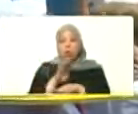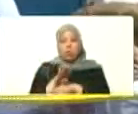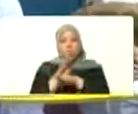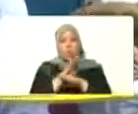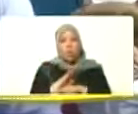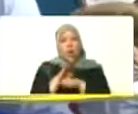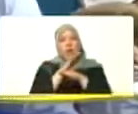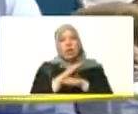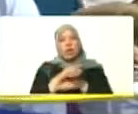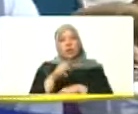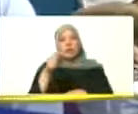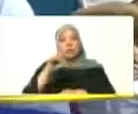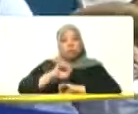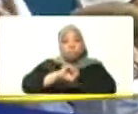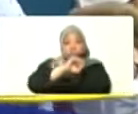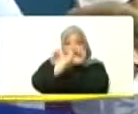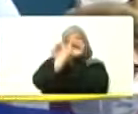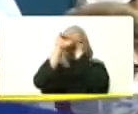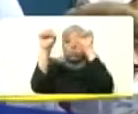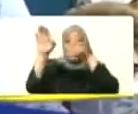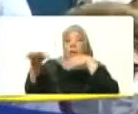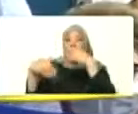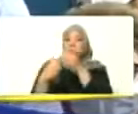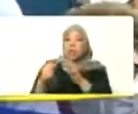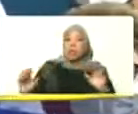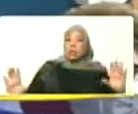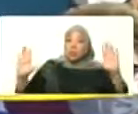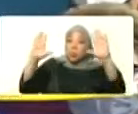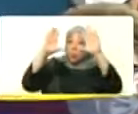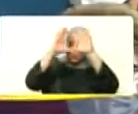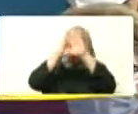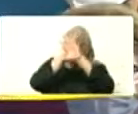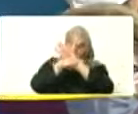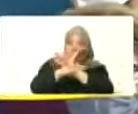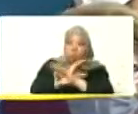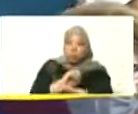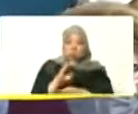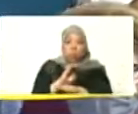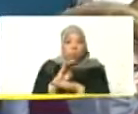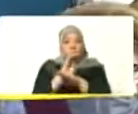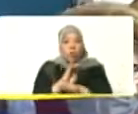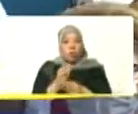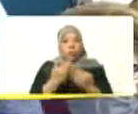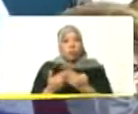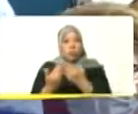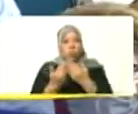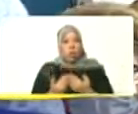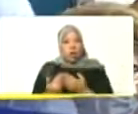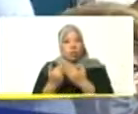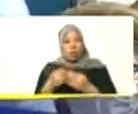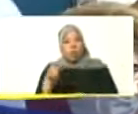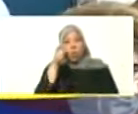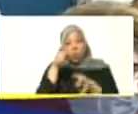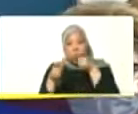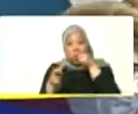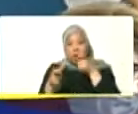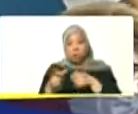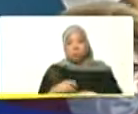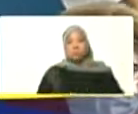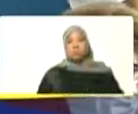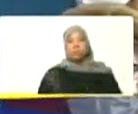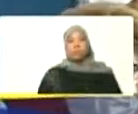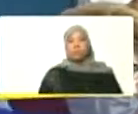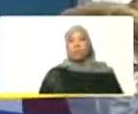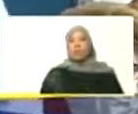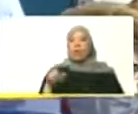día y noche, trabajando, cuidando, protegiendo a nuestros muchachos y nuestras muchachas. Y hoy usted, el gobierno nacional, le ha mandado